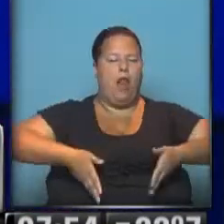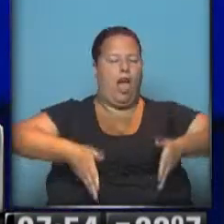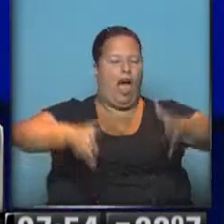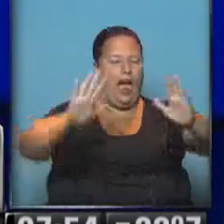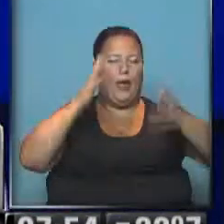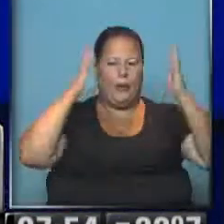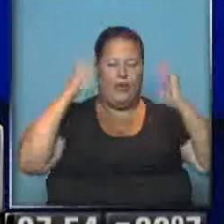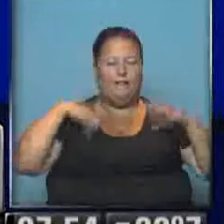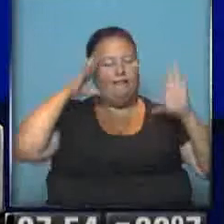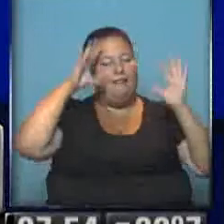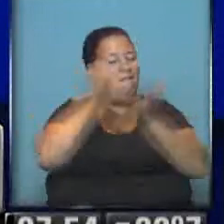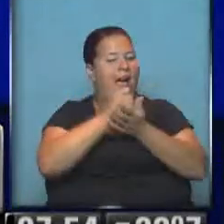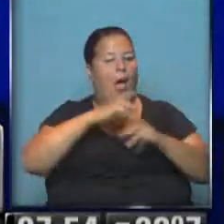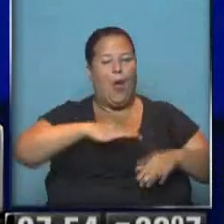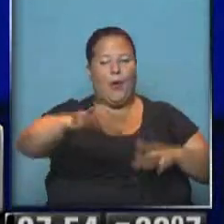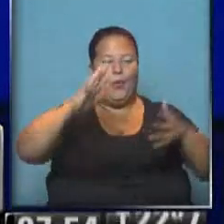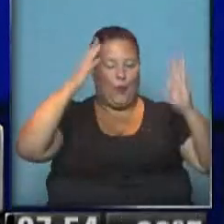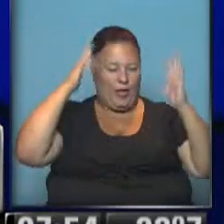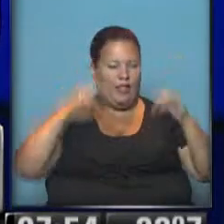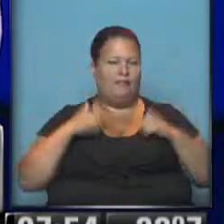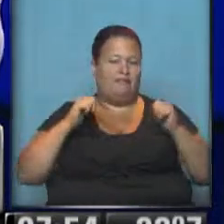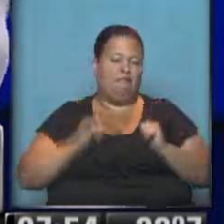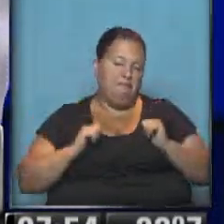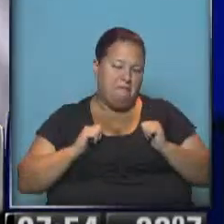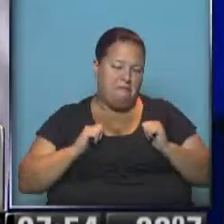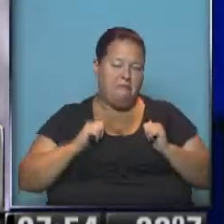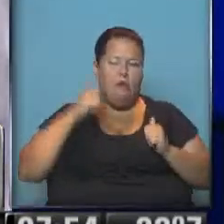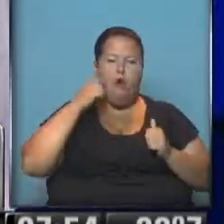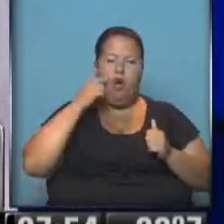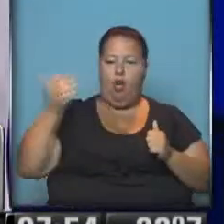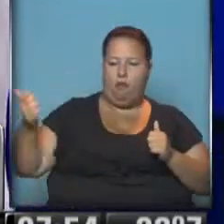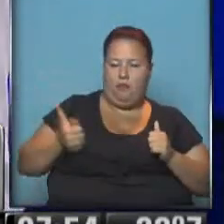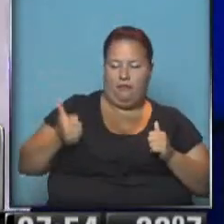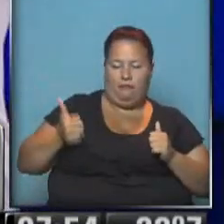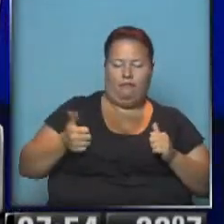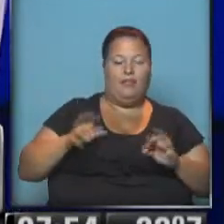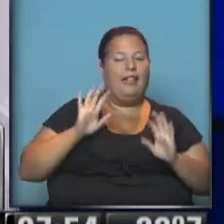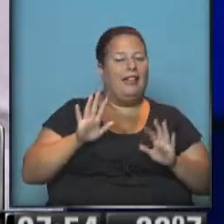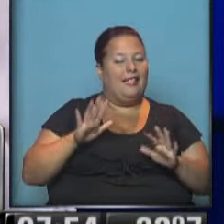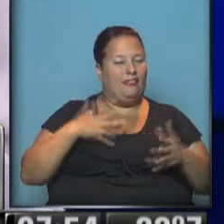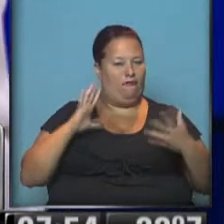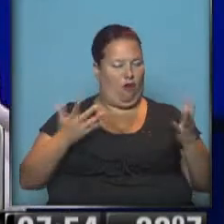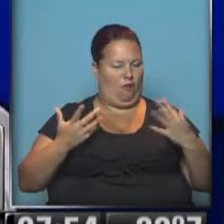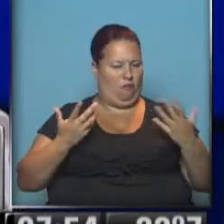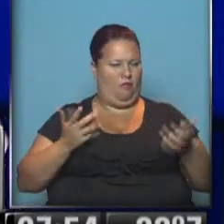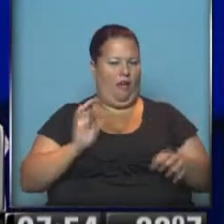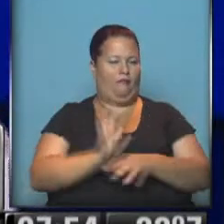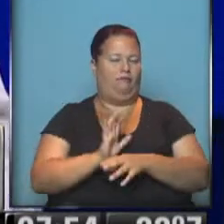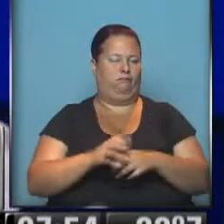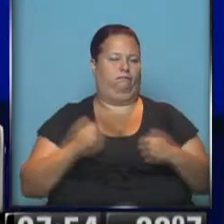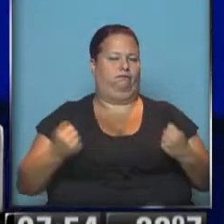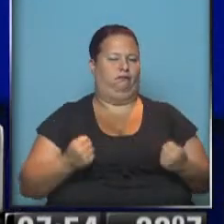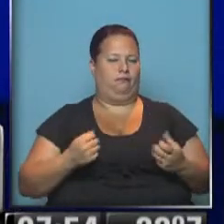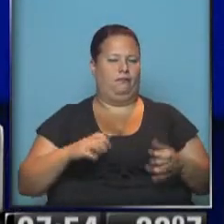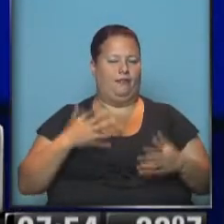de vidrio, yo lo que me acuerdo que era vidrio, y yo estaba sentadita. Y un señor se paró acá, que ya es toda una actitud muy